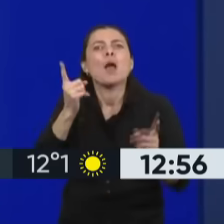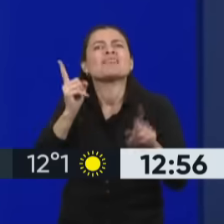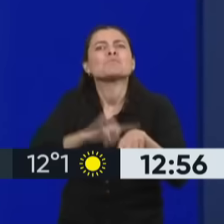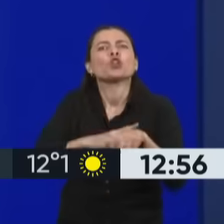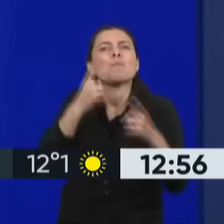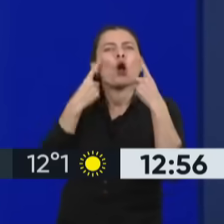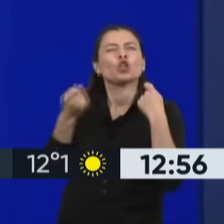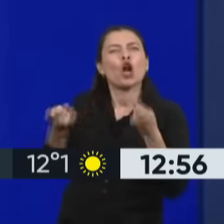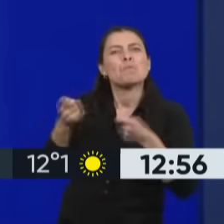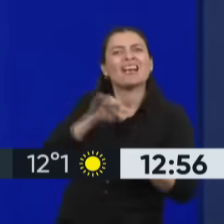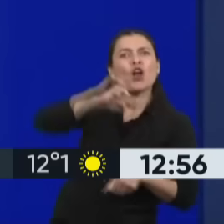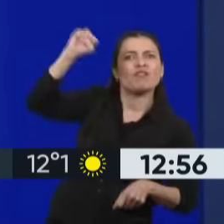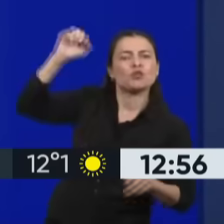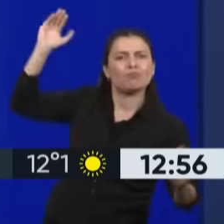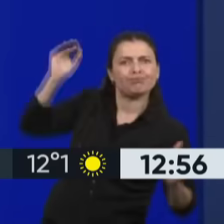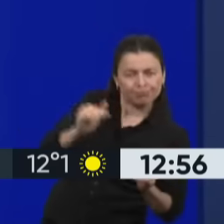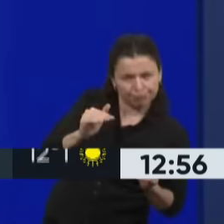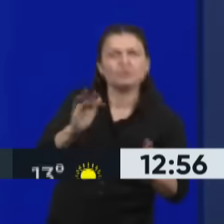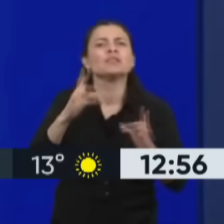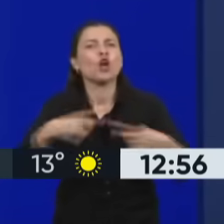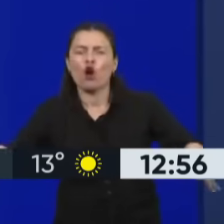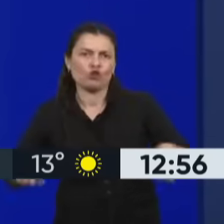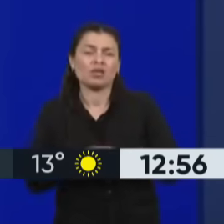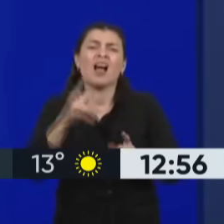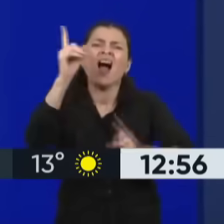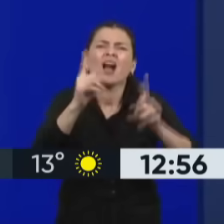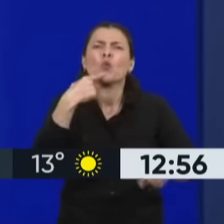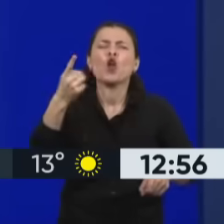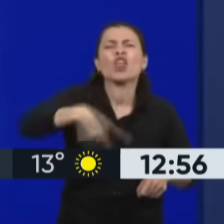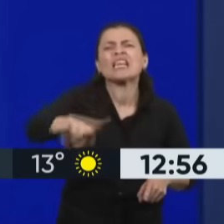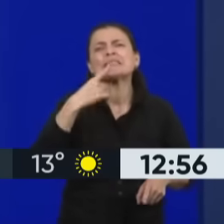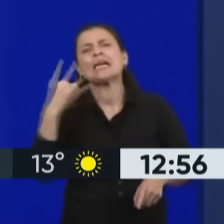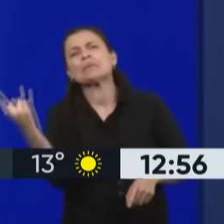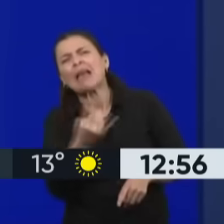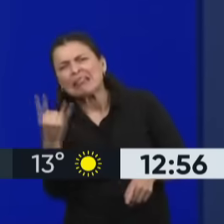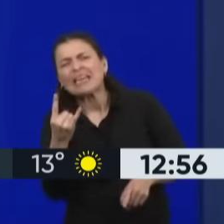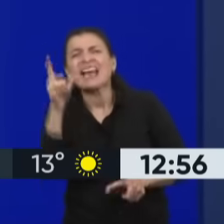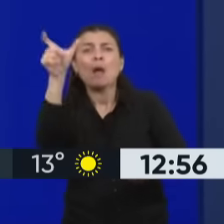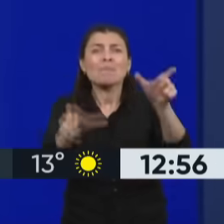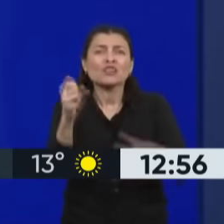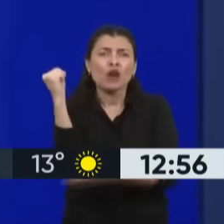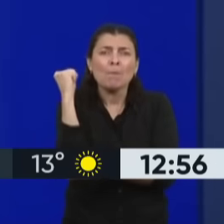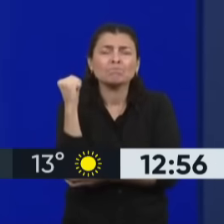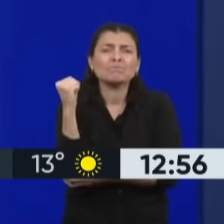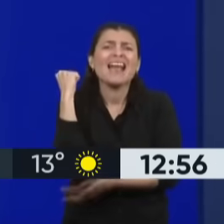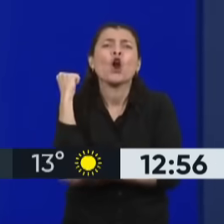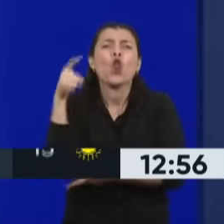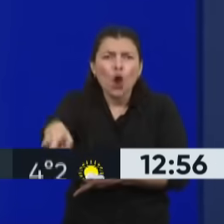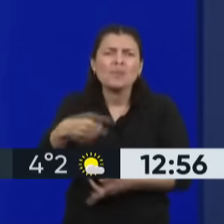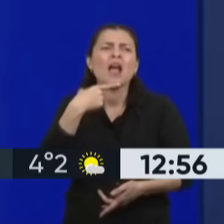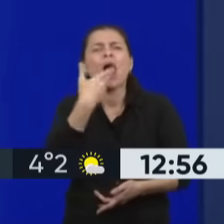que el pass-through es solamente una falacia y que es un error propio de economistas que no saben de teoría